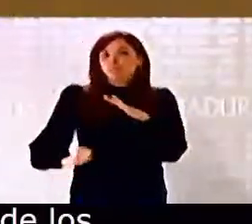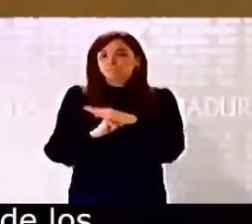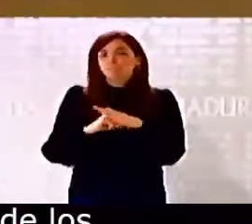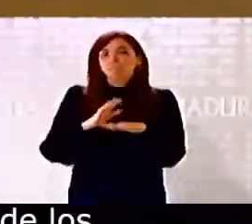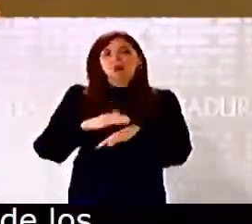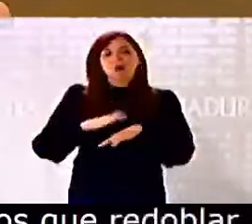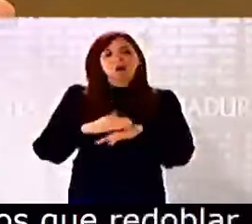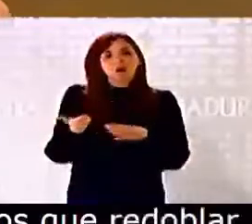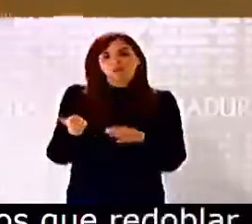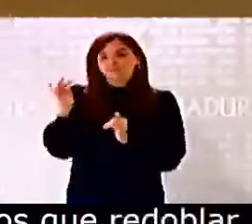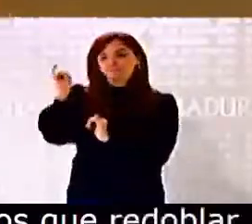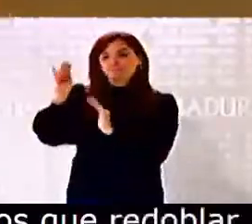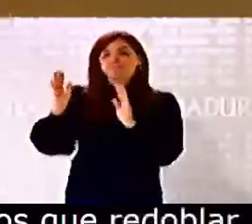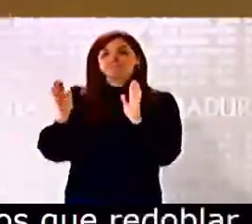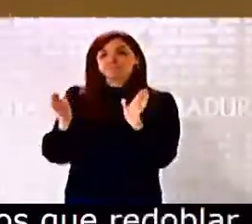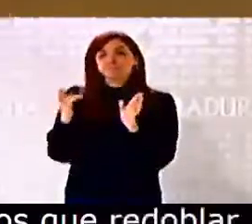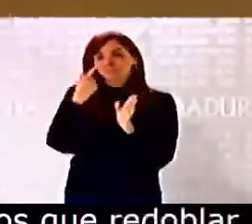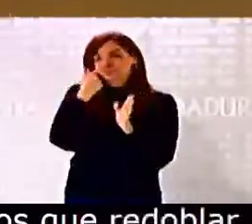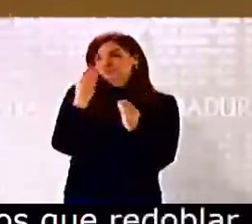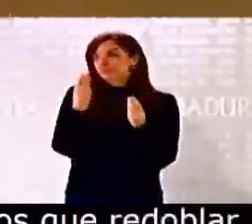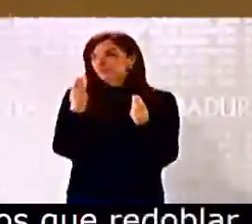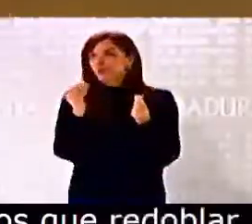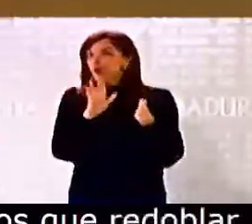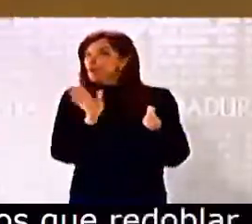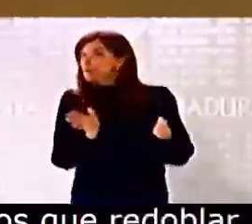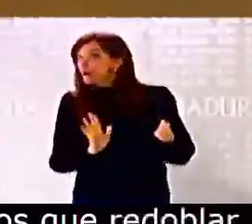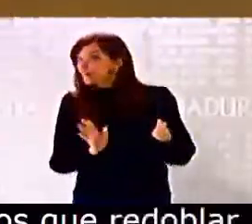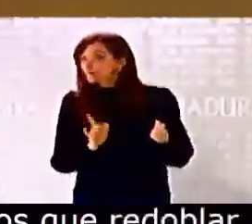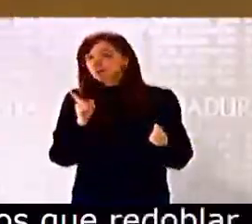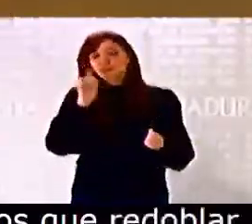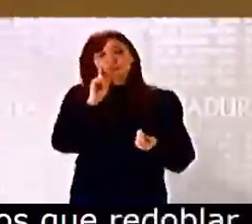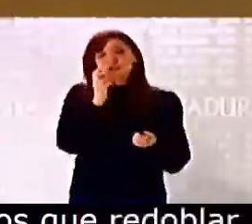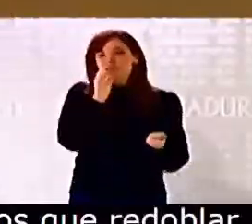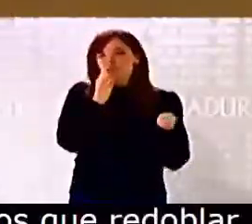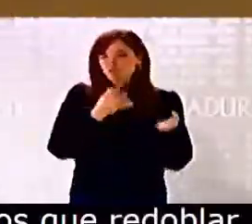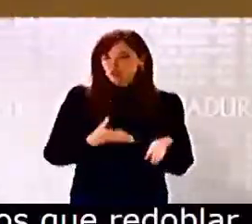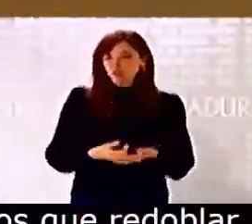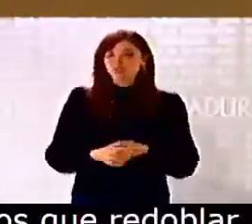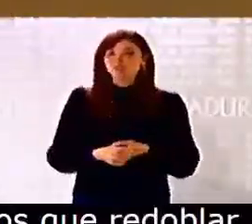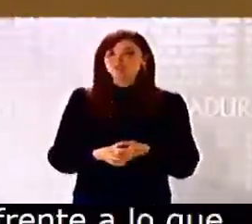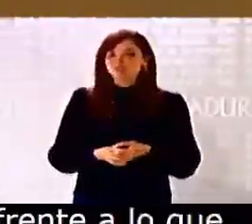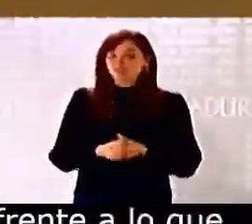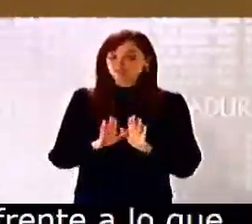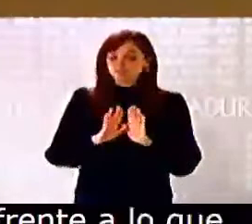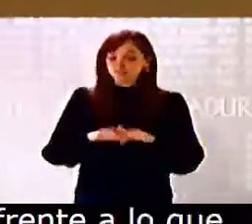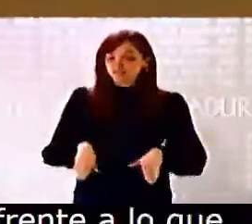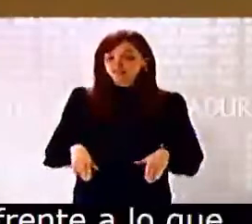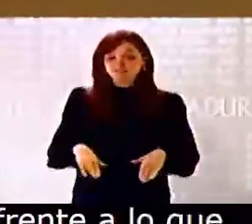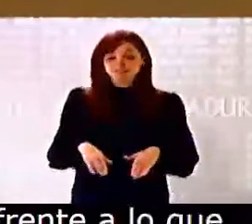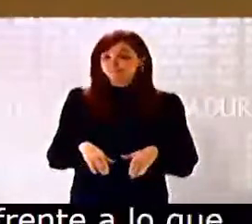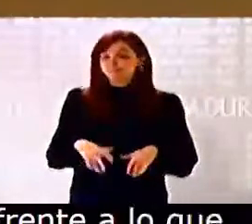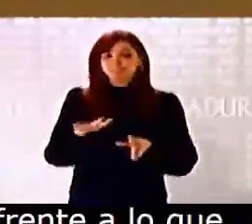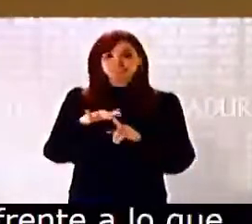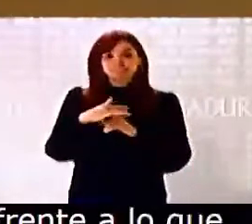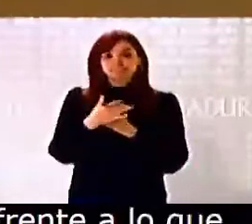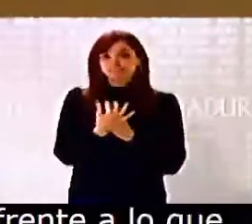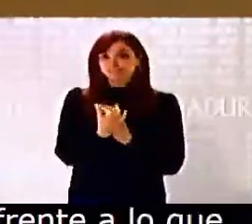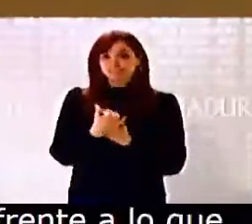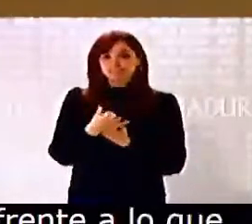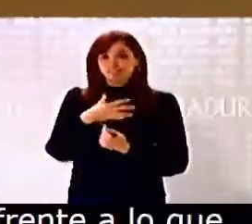frente a lo que parecía que iba a ser, no se sabía muy bien lo que iba a ser y acabó convirtiéndose en una gran